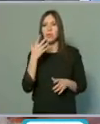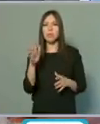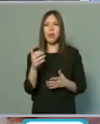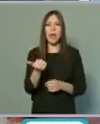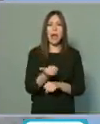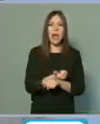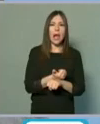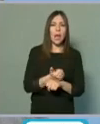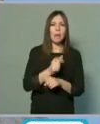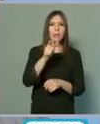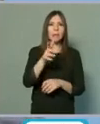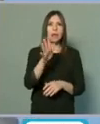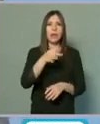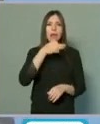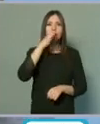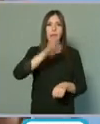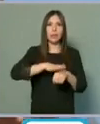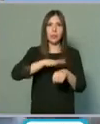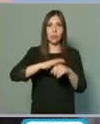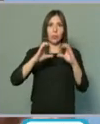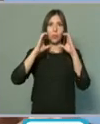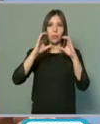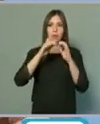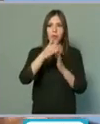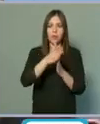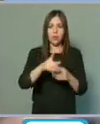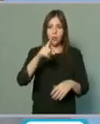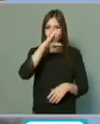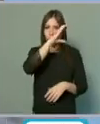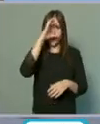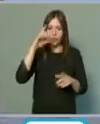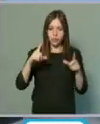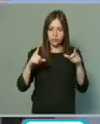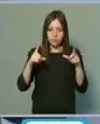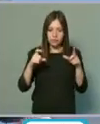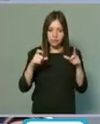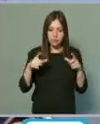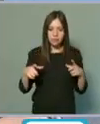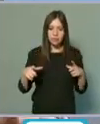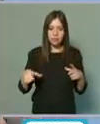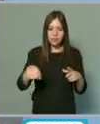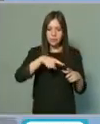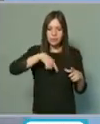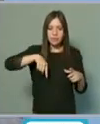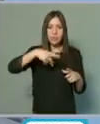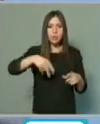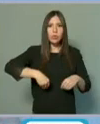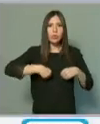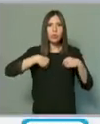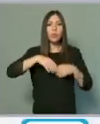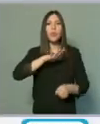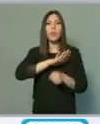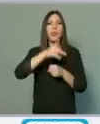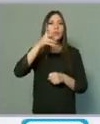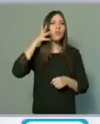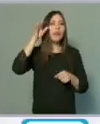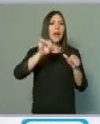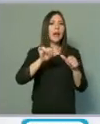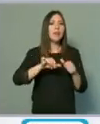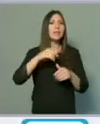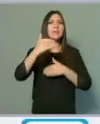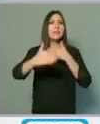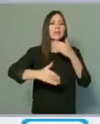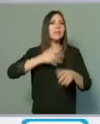amarillo donde hay un punto de alerta. Y entonces ahí sácale una foto. ¿Cuáles son tus áreas de tu vida? Y después en el paso del tiempo, ¿qué